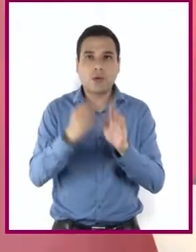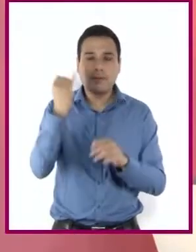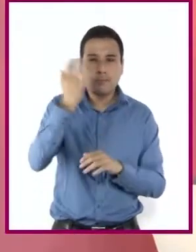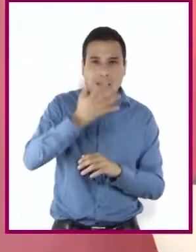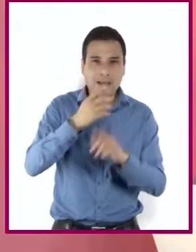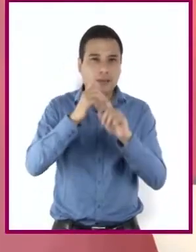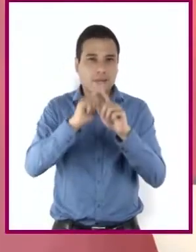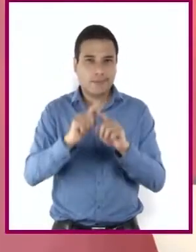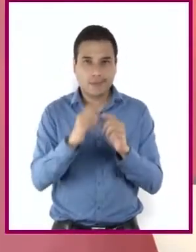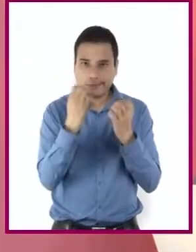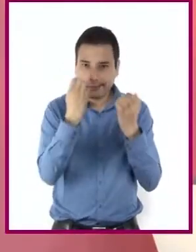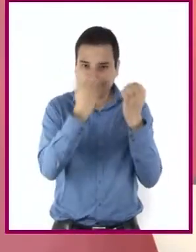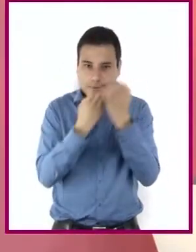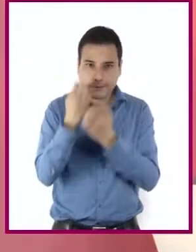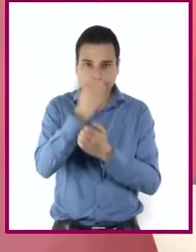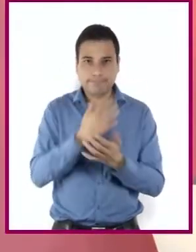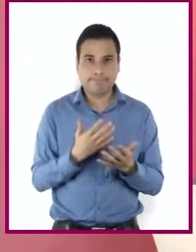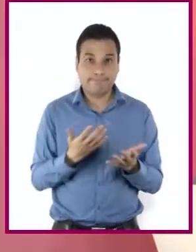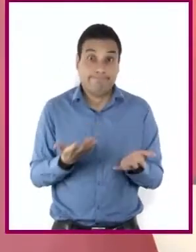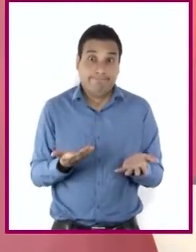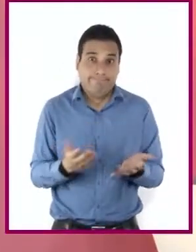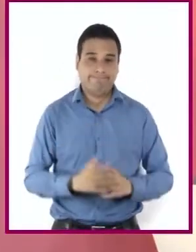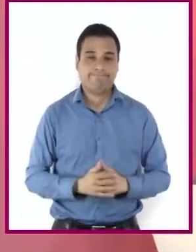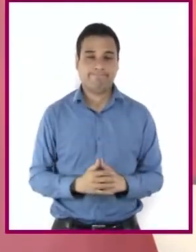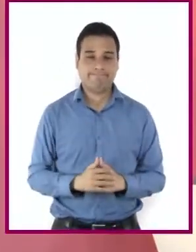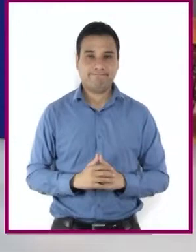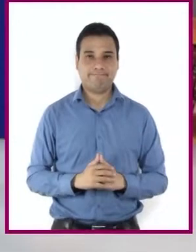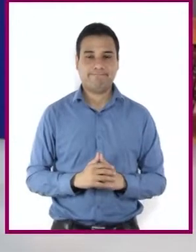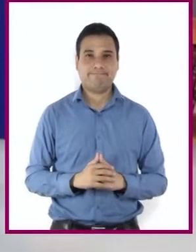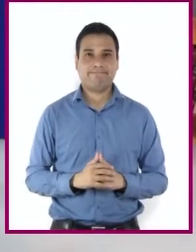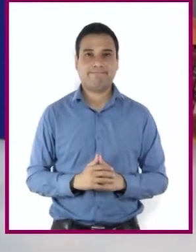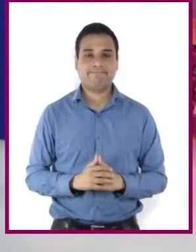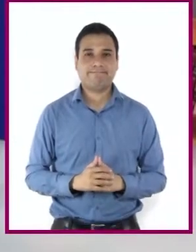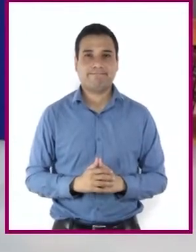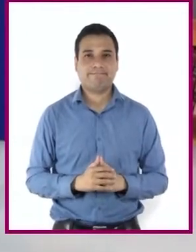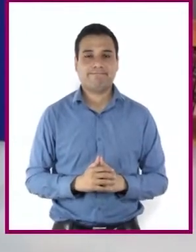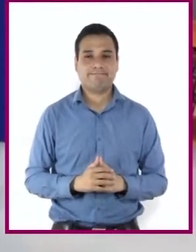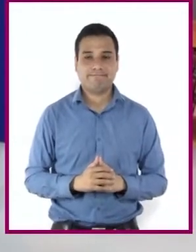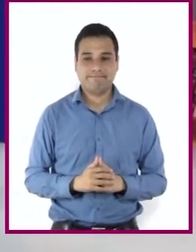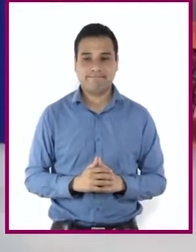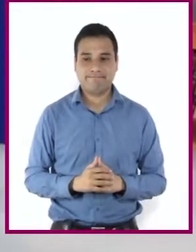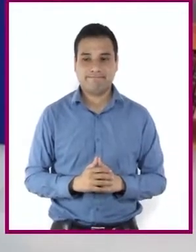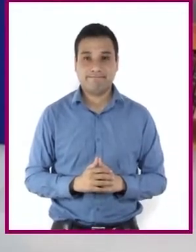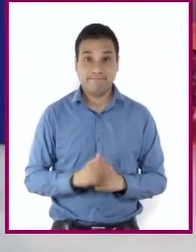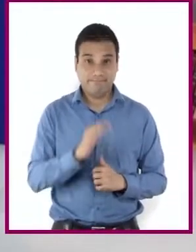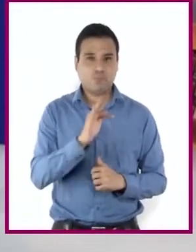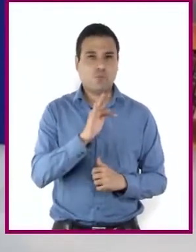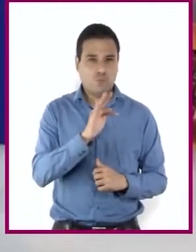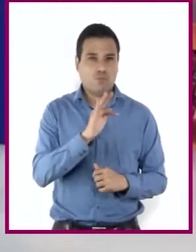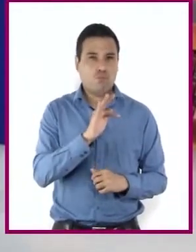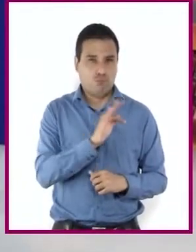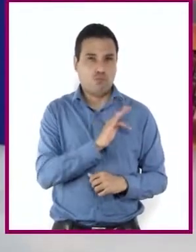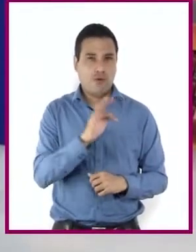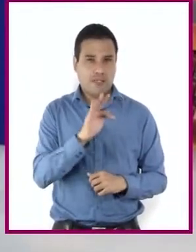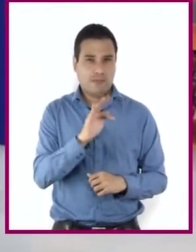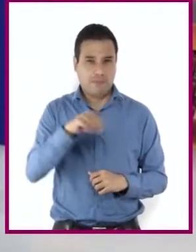de su exposición, estaría muy bien que lo volvieran a ver. Pueden utilizar los mismos criterios que nosotras estaremos proponiendo en la